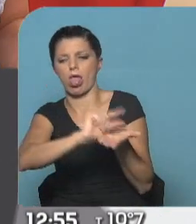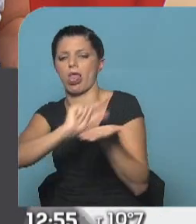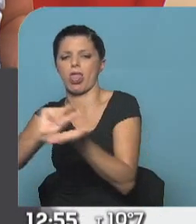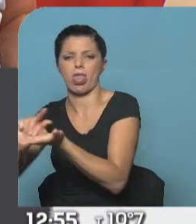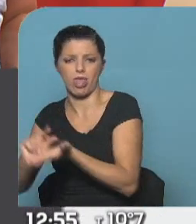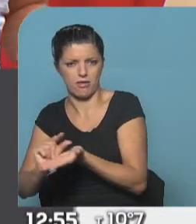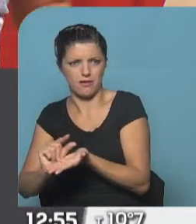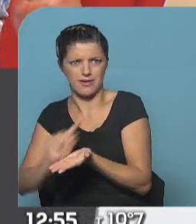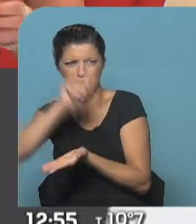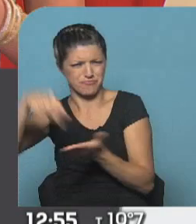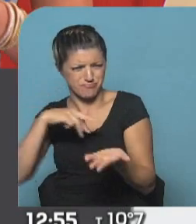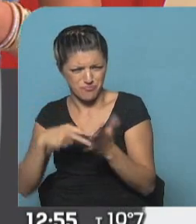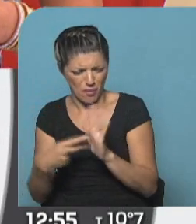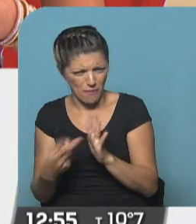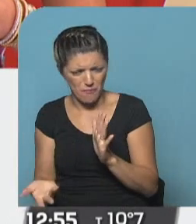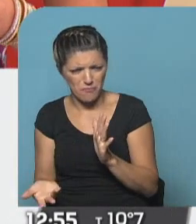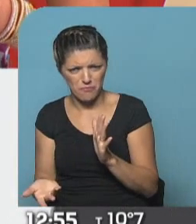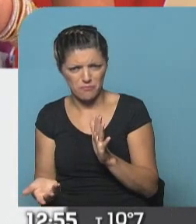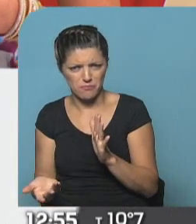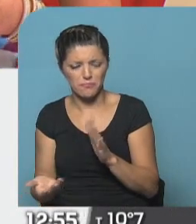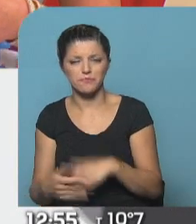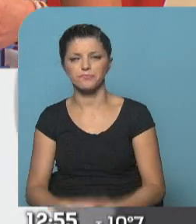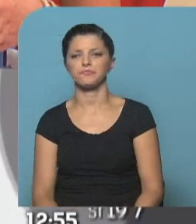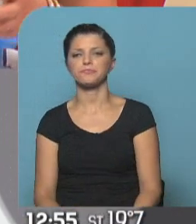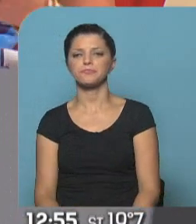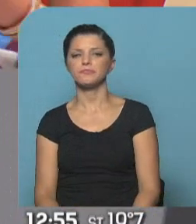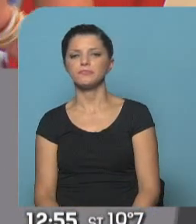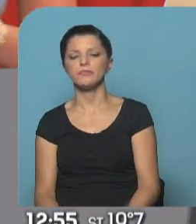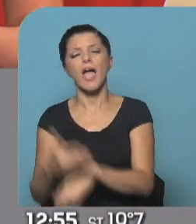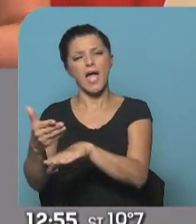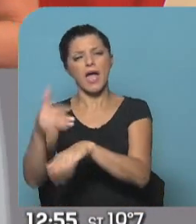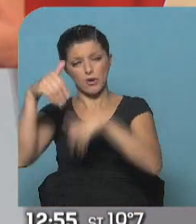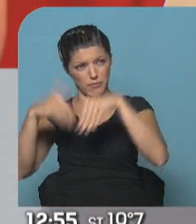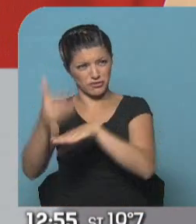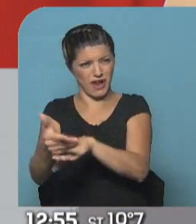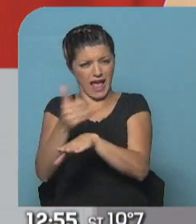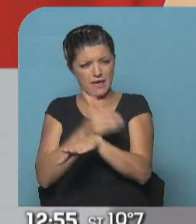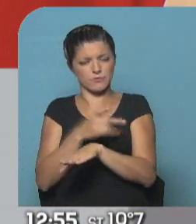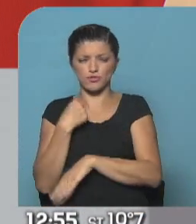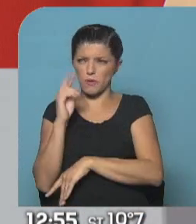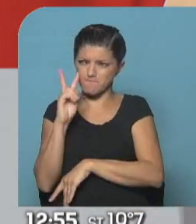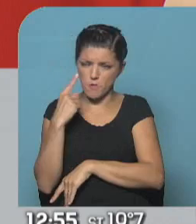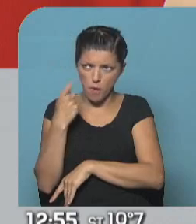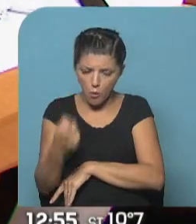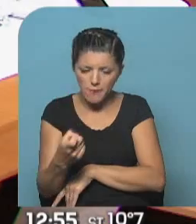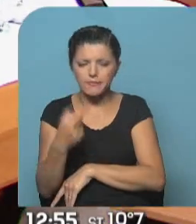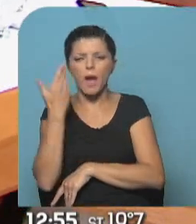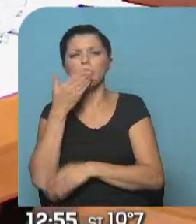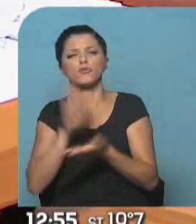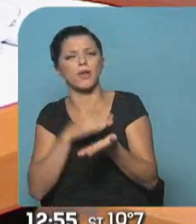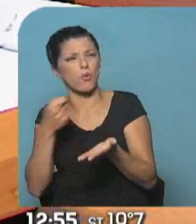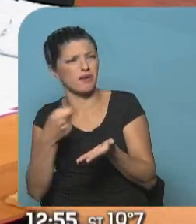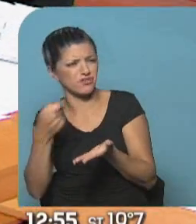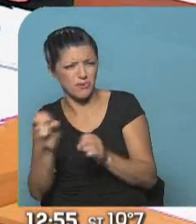dinero. Antes de los comicios veíamos crisis también en las jubilaciones no son buenas. Hay cosas que